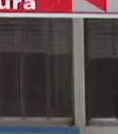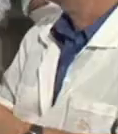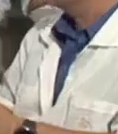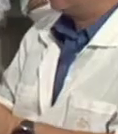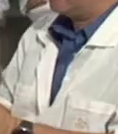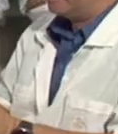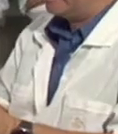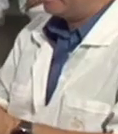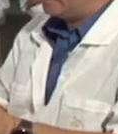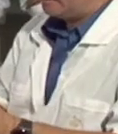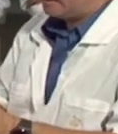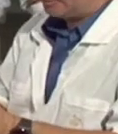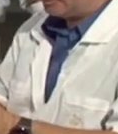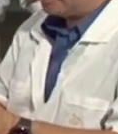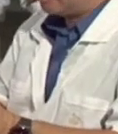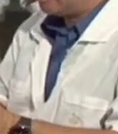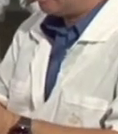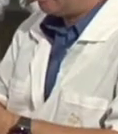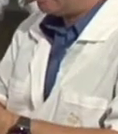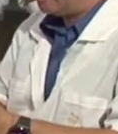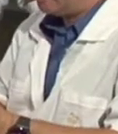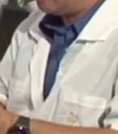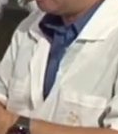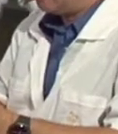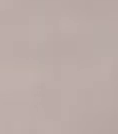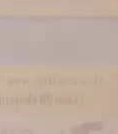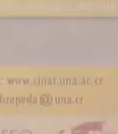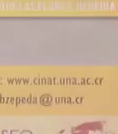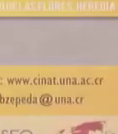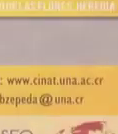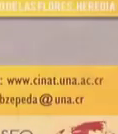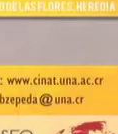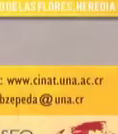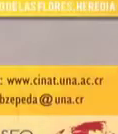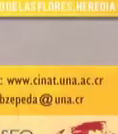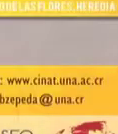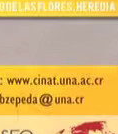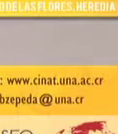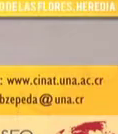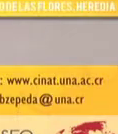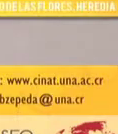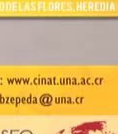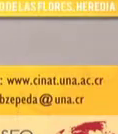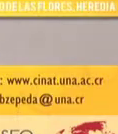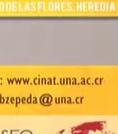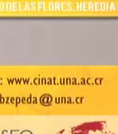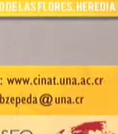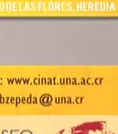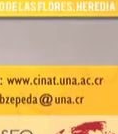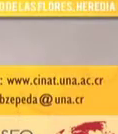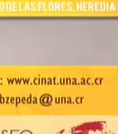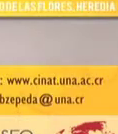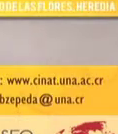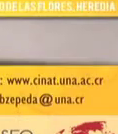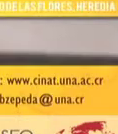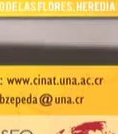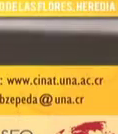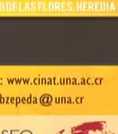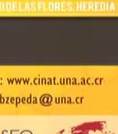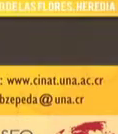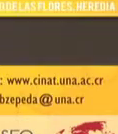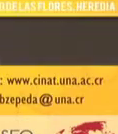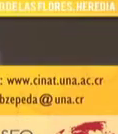Fomento de la Apicultura, la colaboración del Servicio Nacional de Salud Animal y el patrocinio de la Corporación Manzaté en el marco de